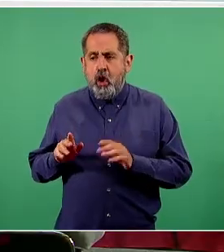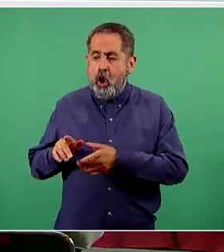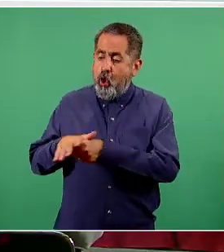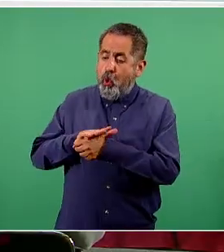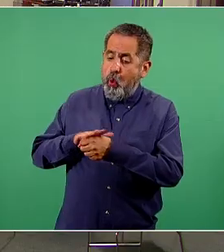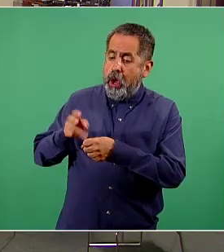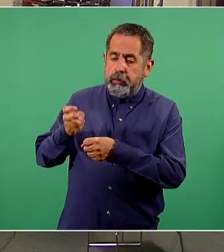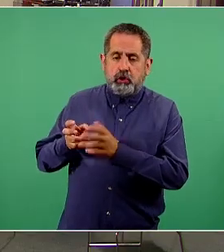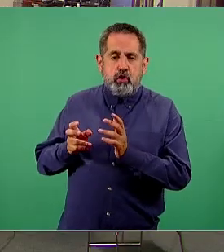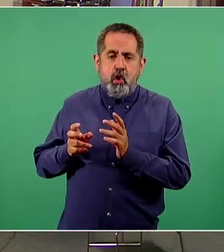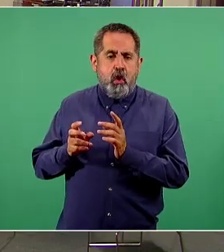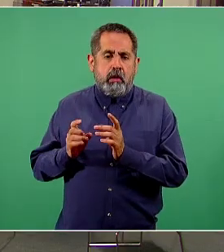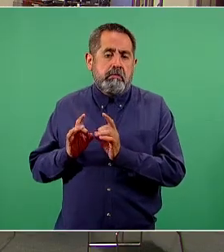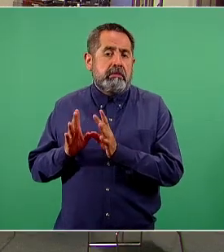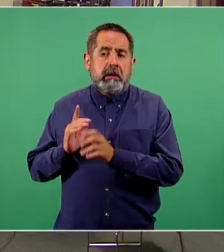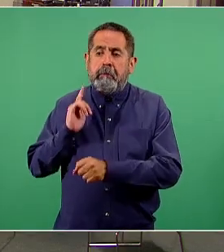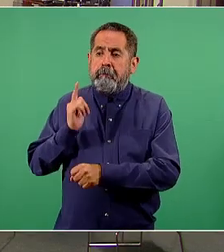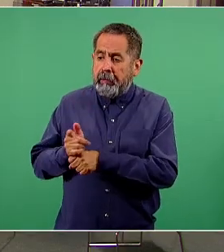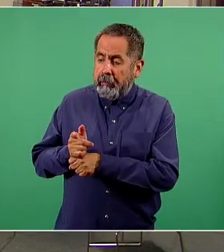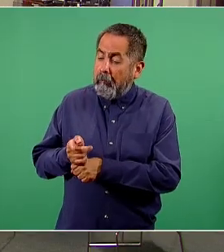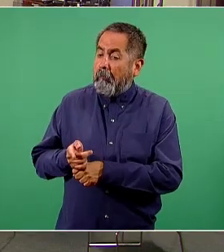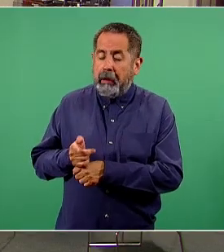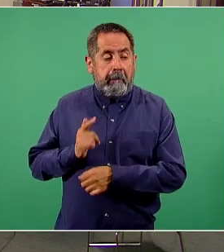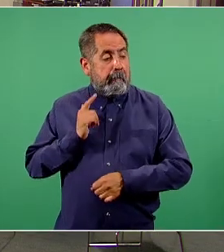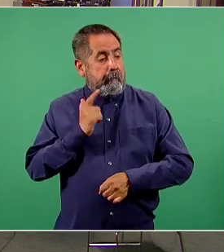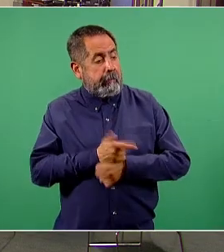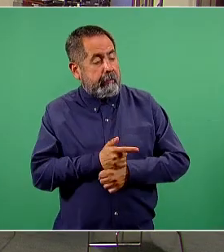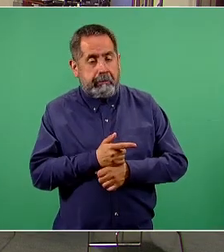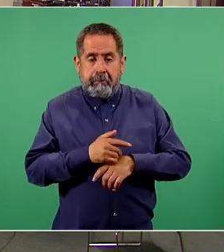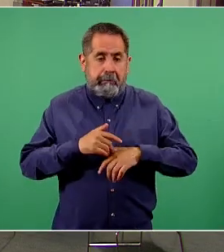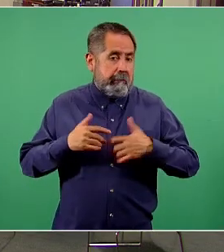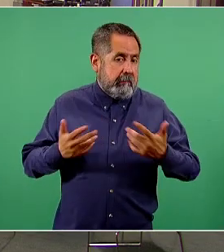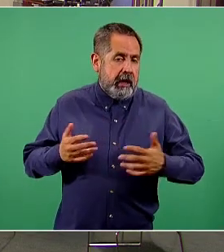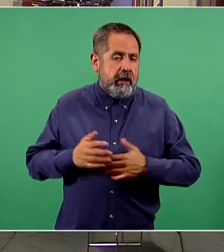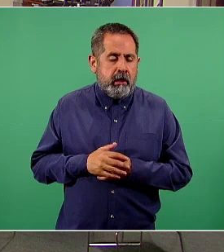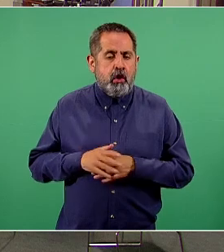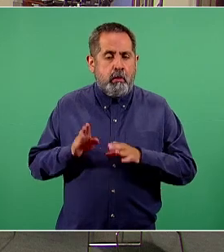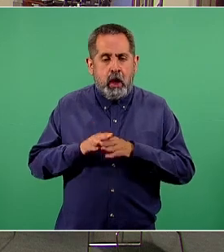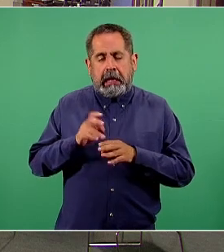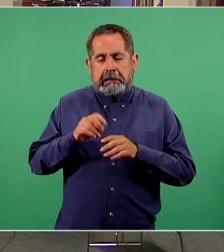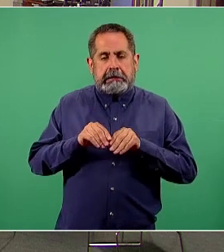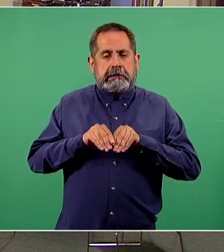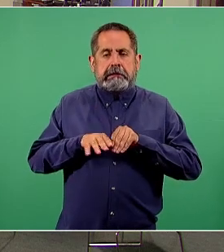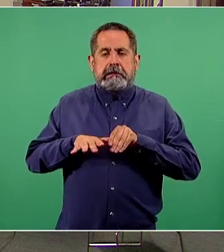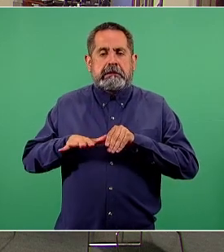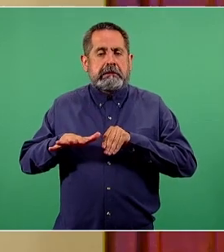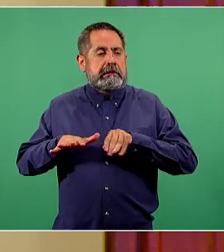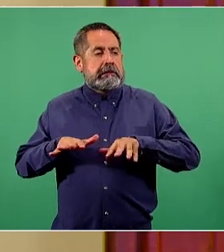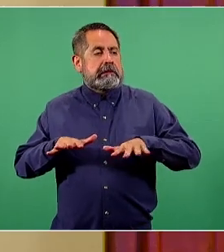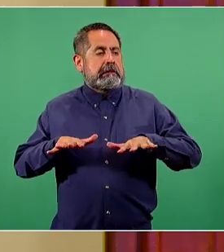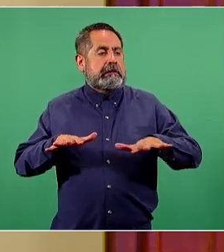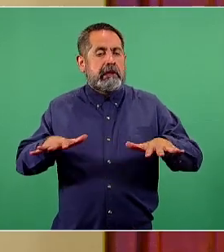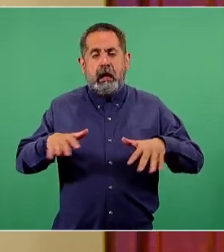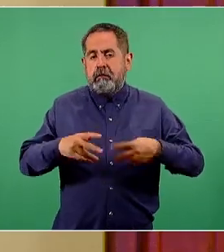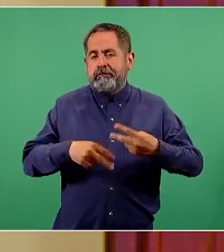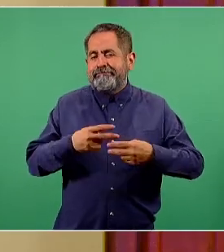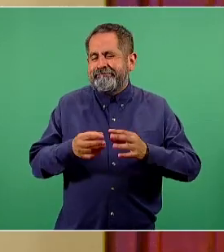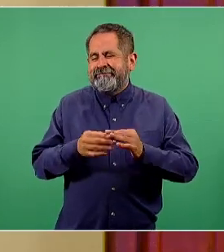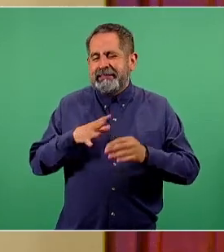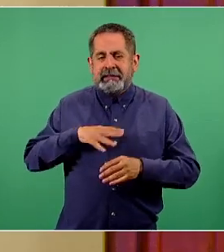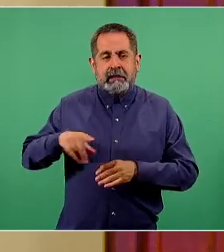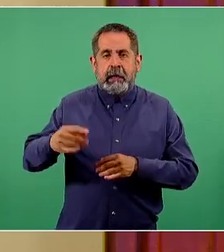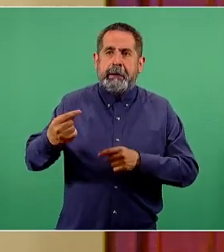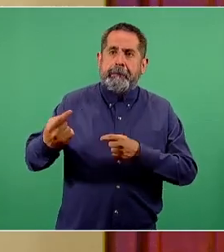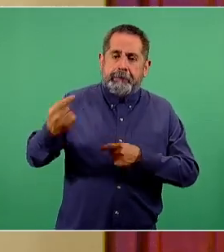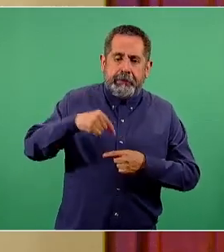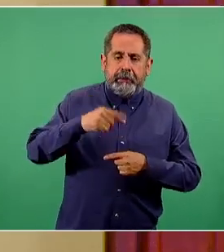ahí se identificaron por primera vez y pues bueno, también vemos obviamente una circulación como tal en